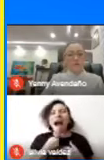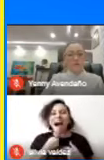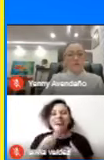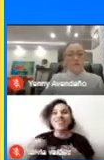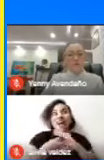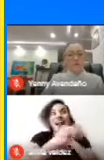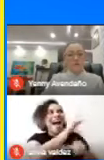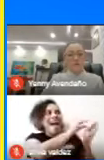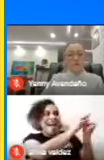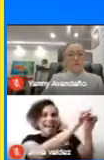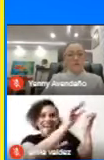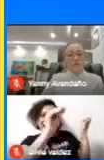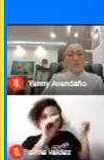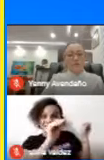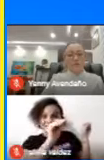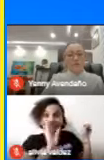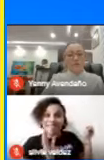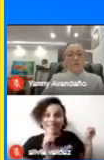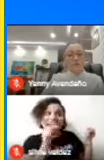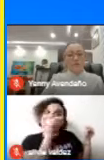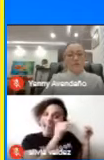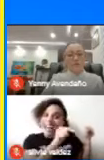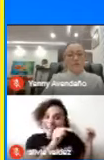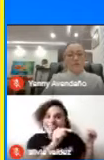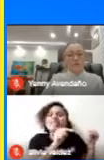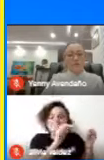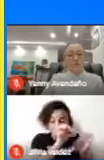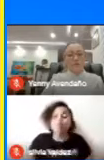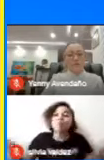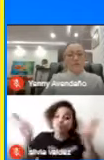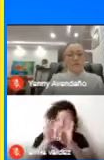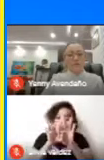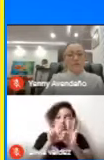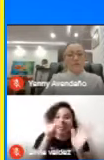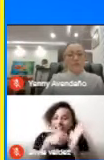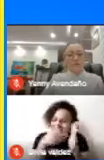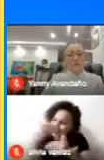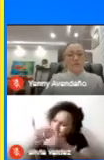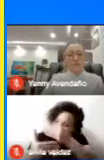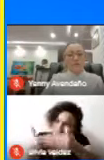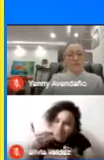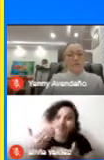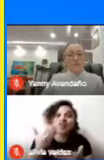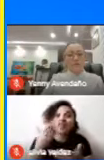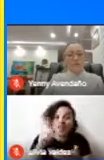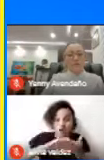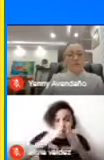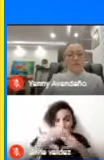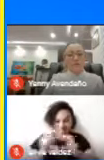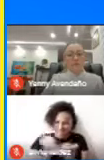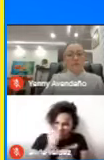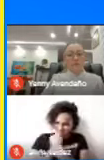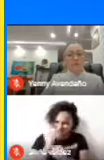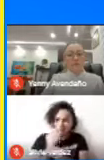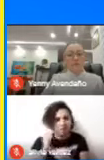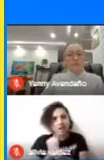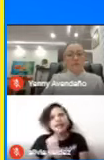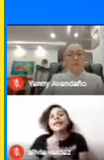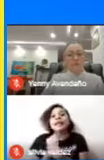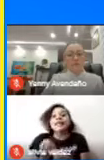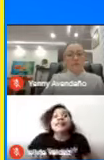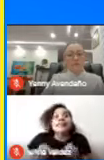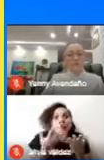la cuento a otros. Eso es muy importante, ese proceso en donde la comunidad trabaje para